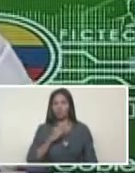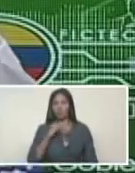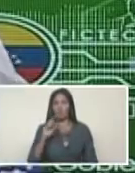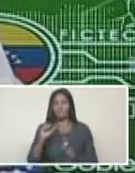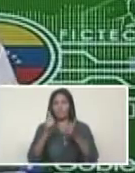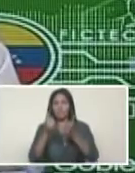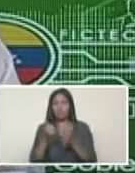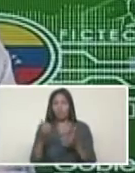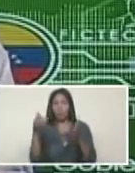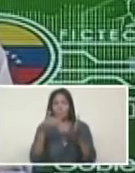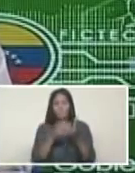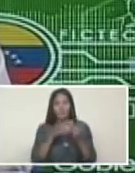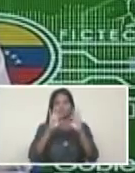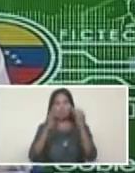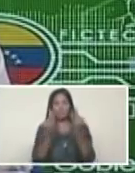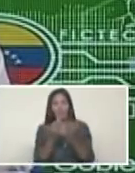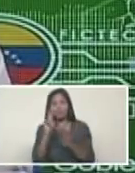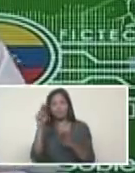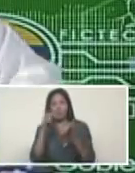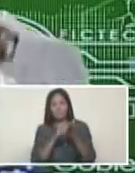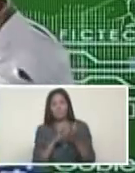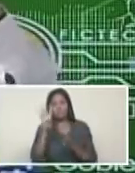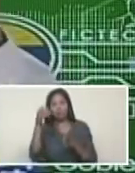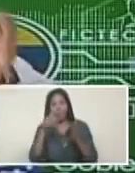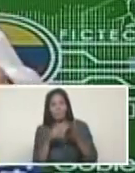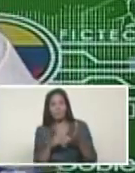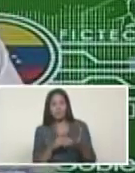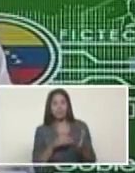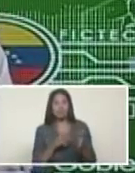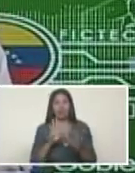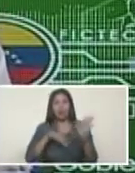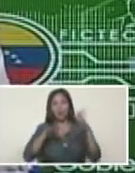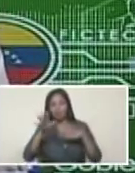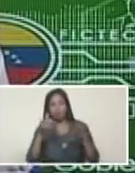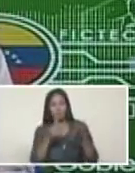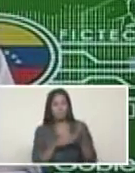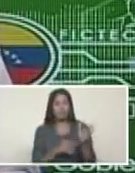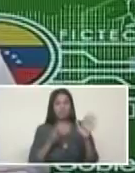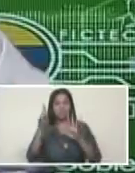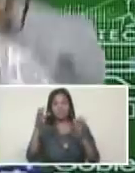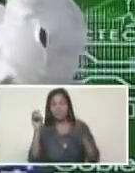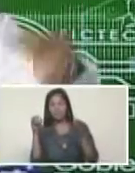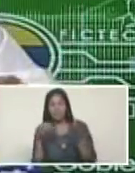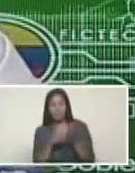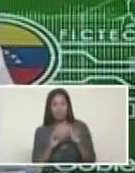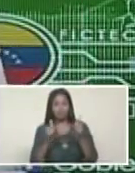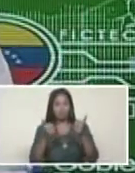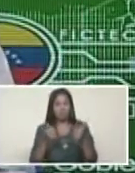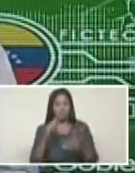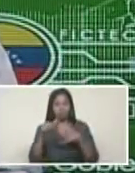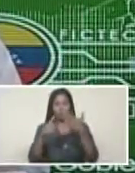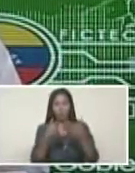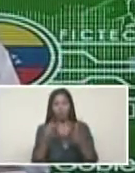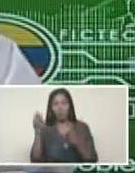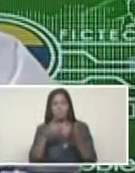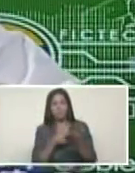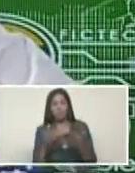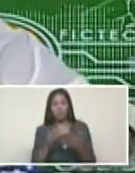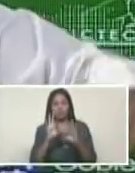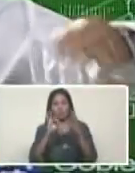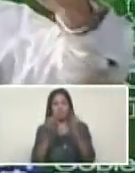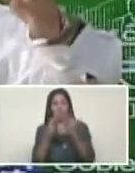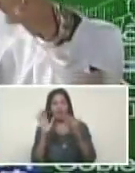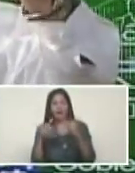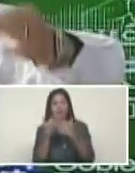1.000 familias, 2.000 familias, 5.000 familias, 14.000 familias, 60.000 familias, 1.000.000 de familias. Y